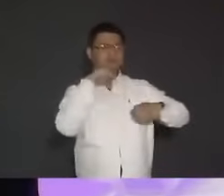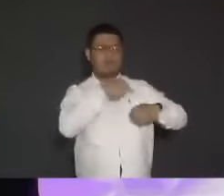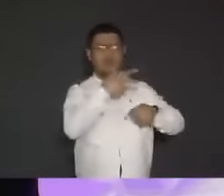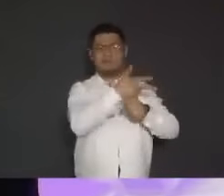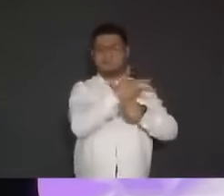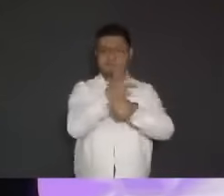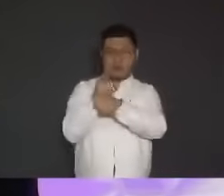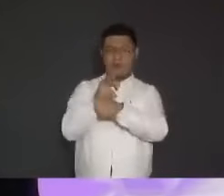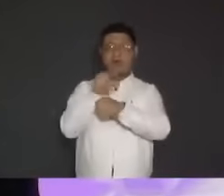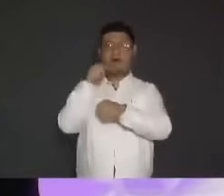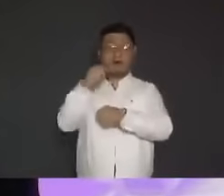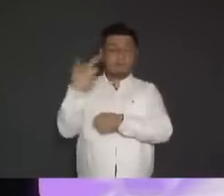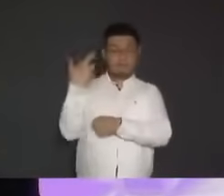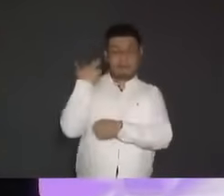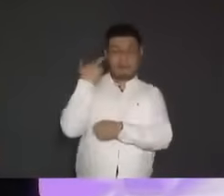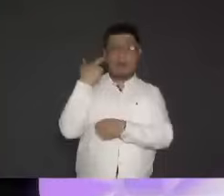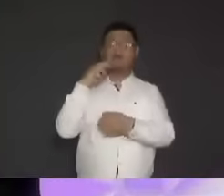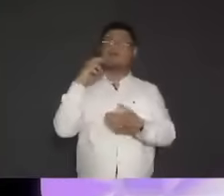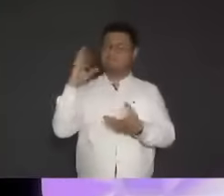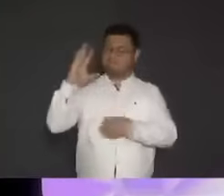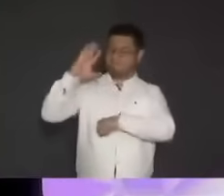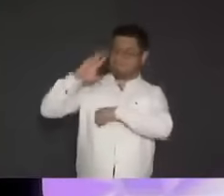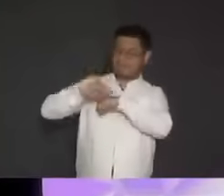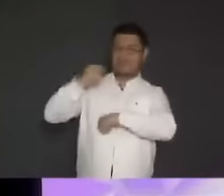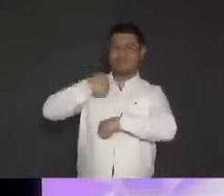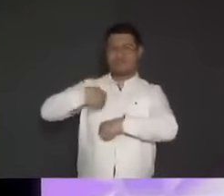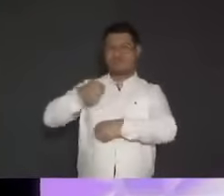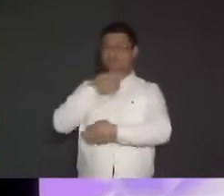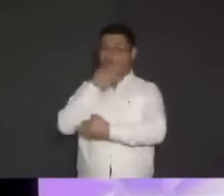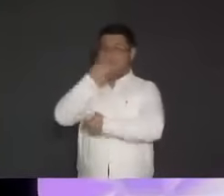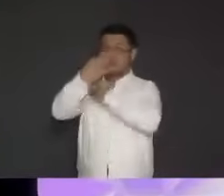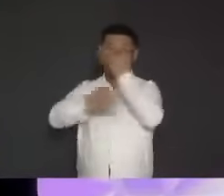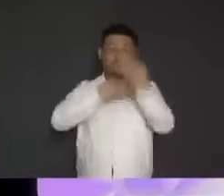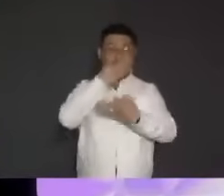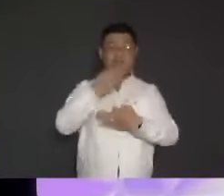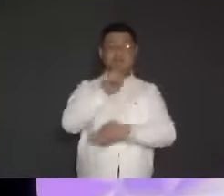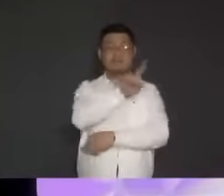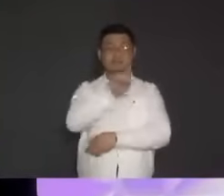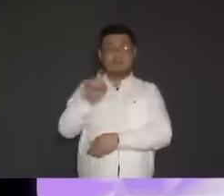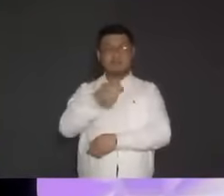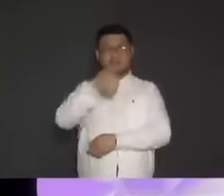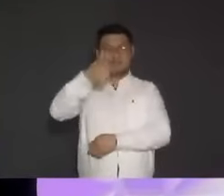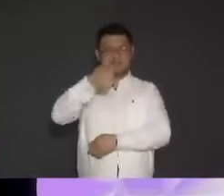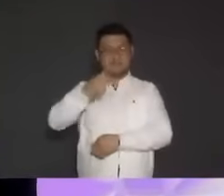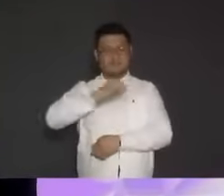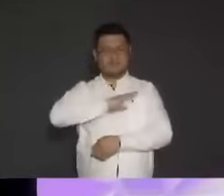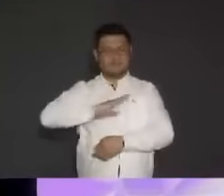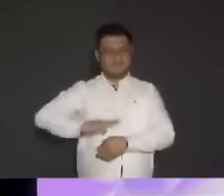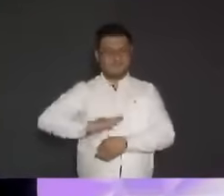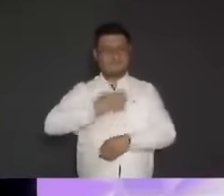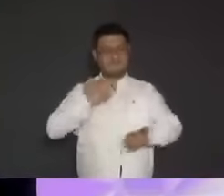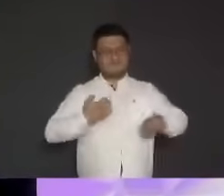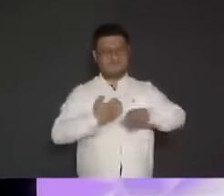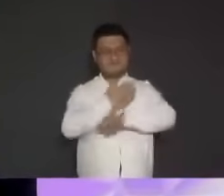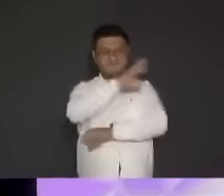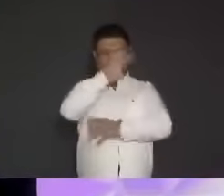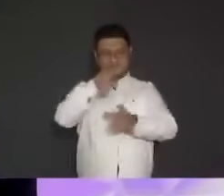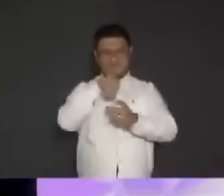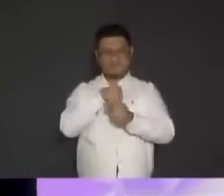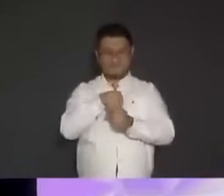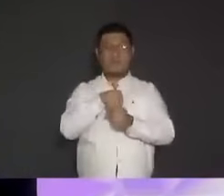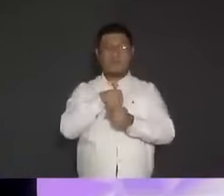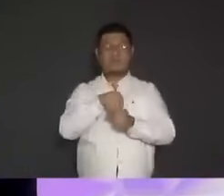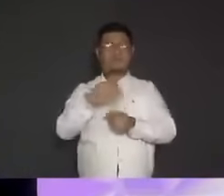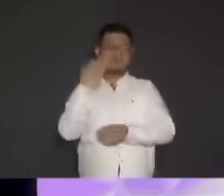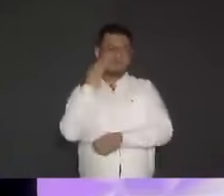por permitirnos a través de sus señales llegar a los 106 municipios del estado. También les recordamos que a través de Facebook